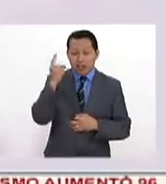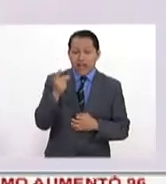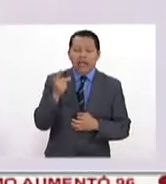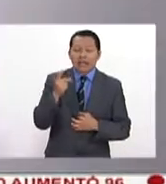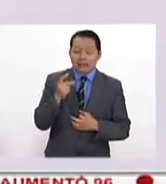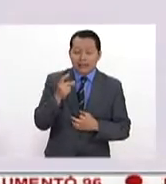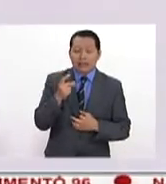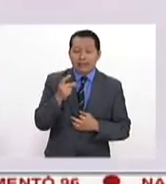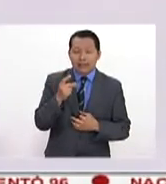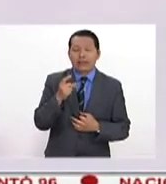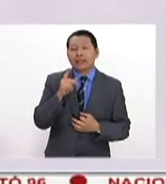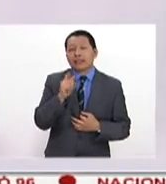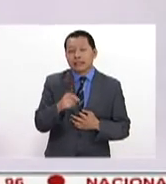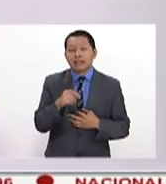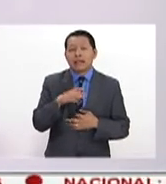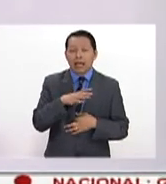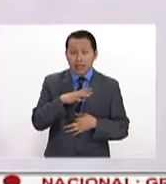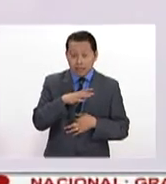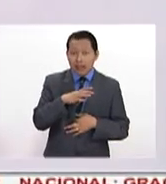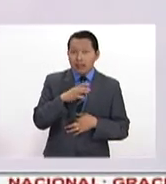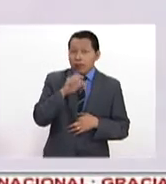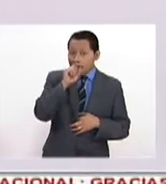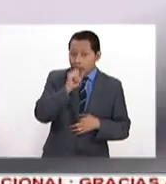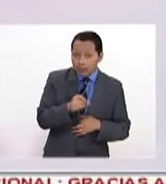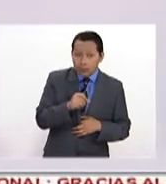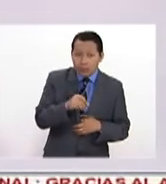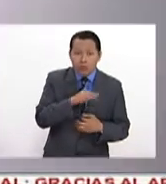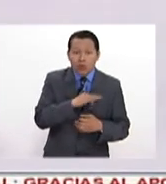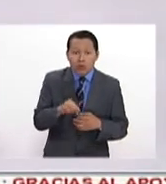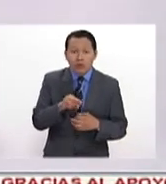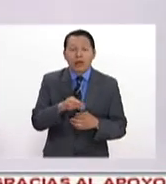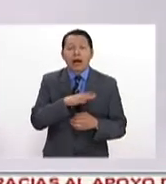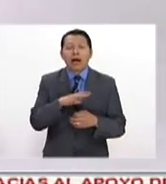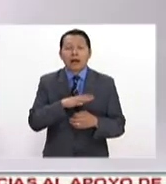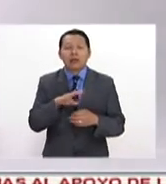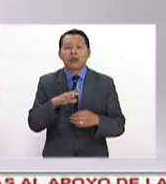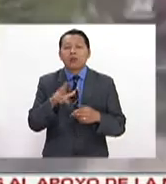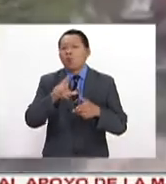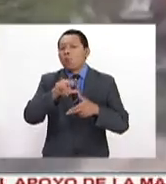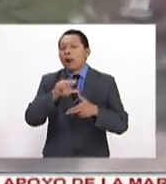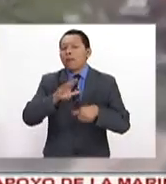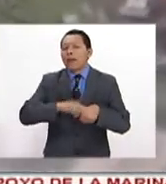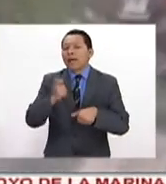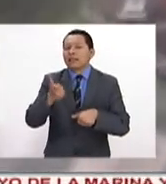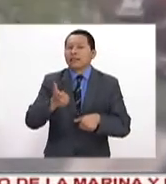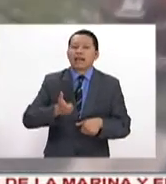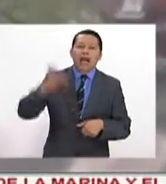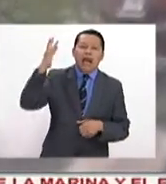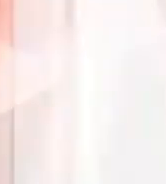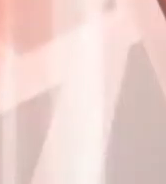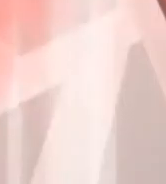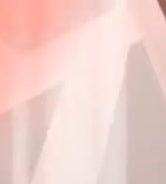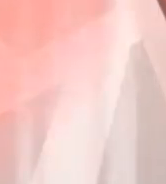120 mil millones de dólares. Es decir, se trataría del huracán más caro por los daños en toda la historia.